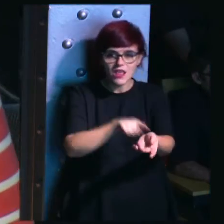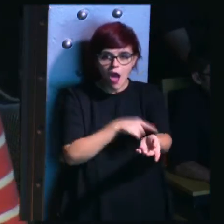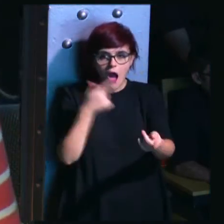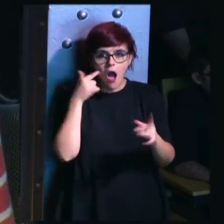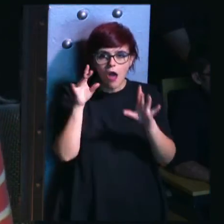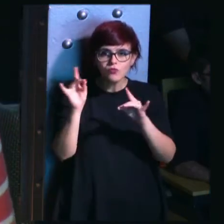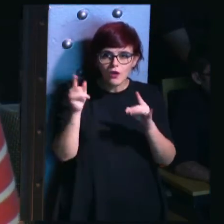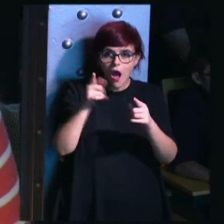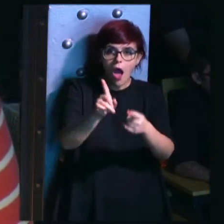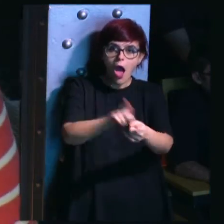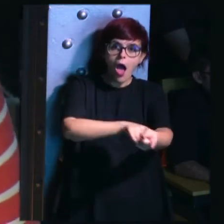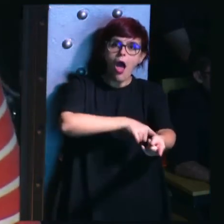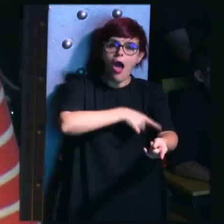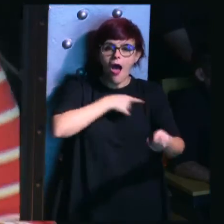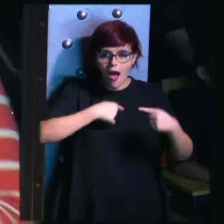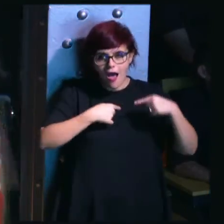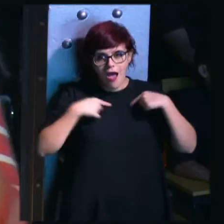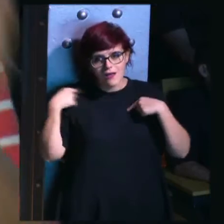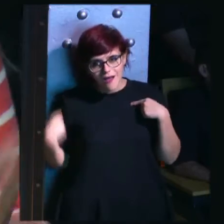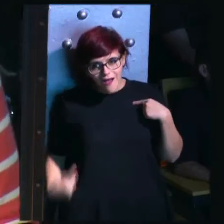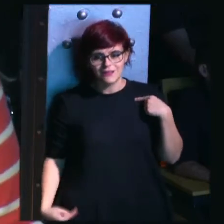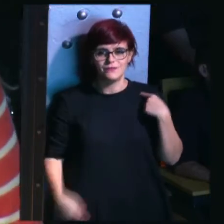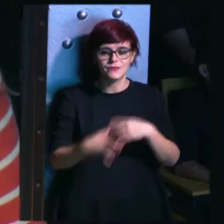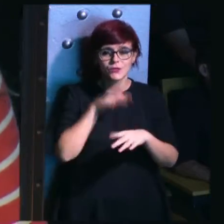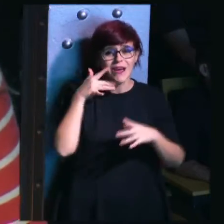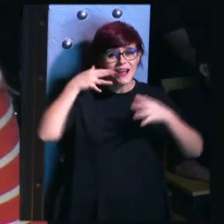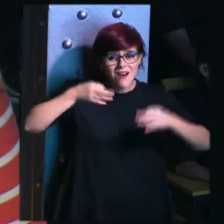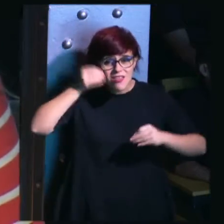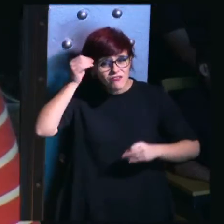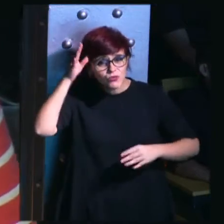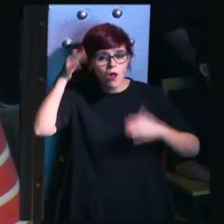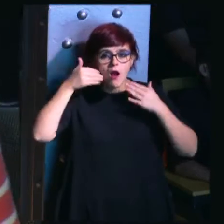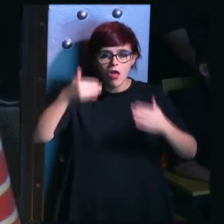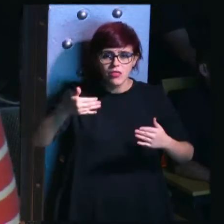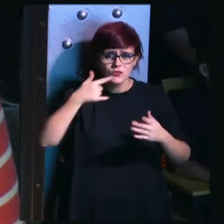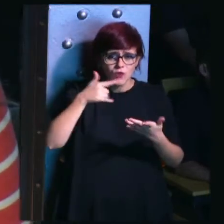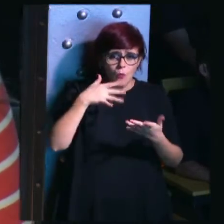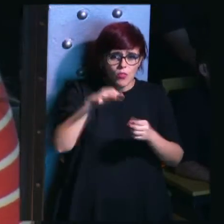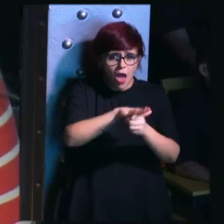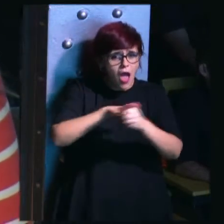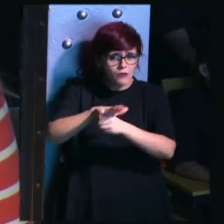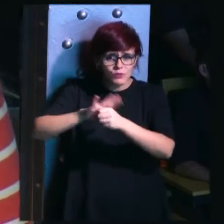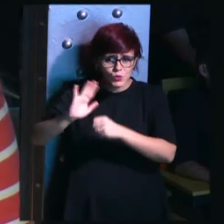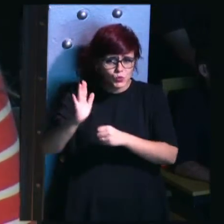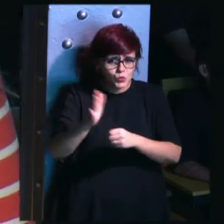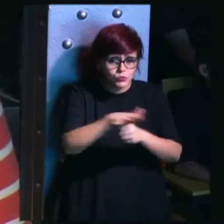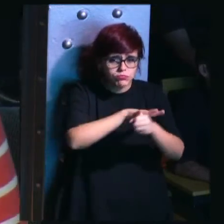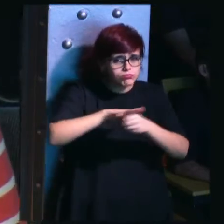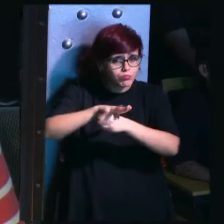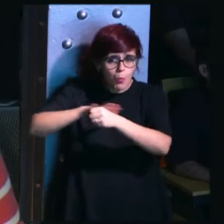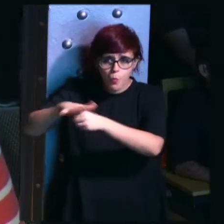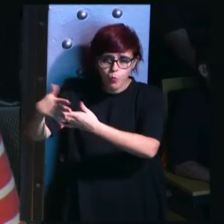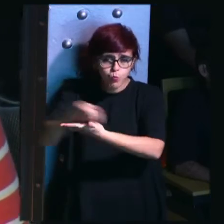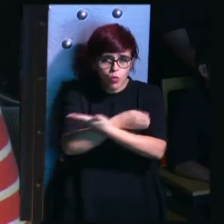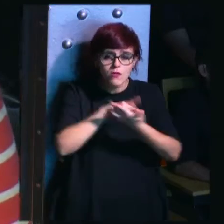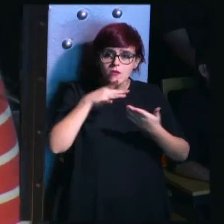Por lo tanto, la realidad virtual, dentro de las 200.000 aplicaciones que puede tener, puede ser una herramienta metodológica y de hecho lo